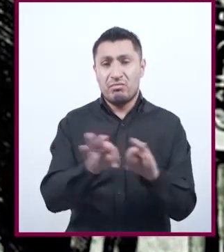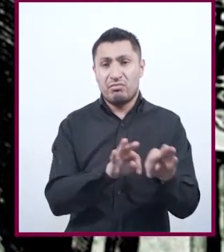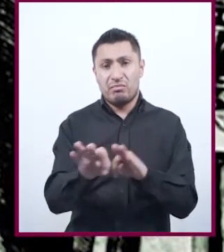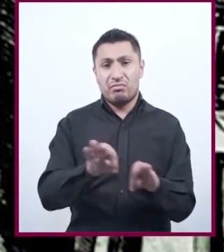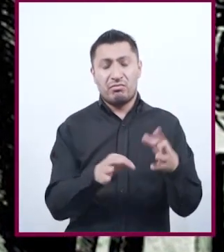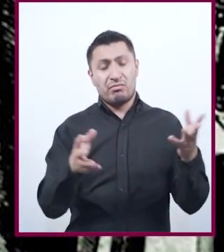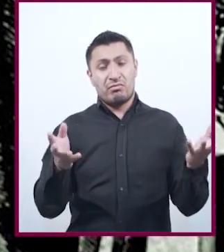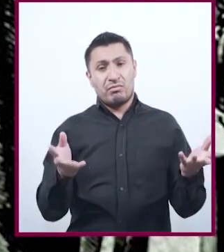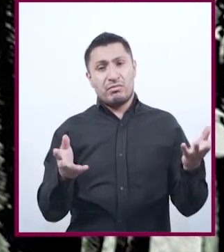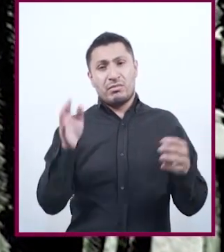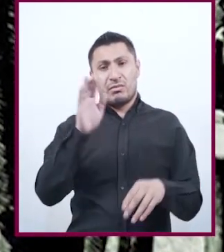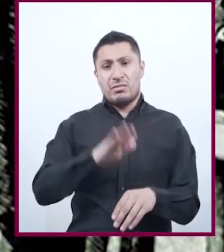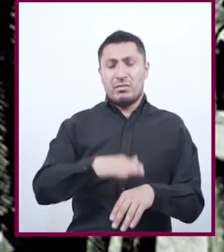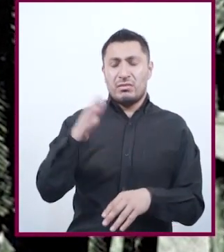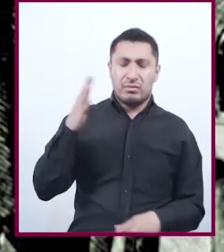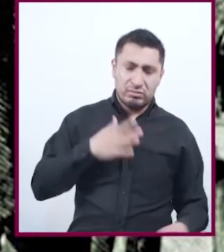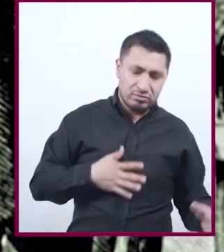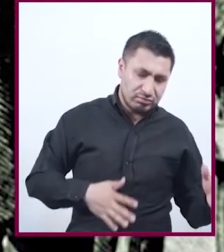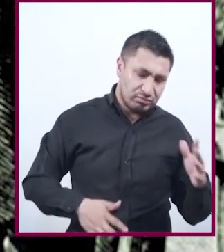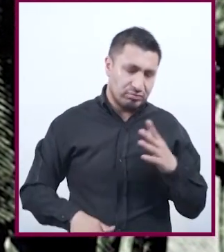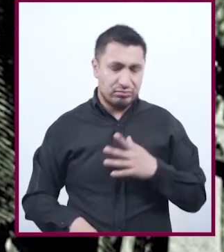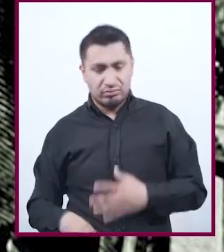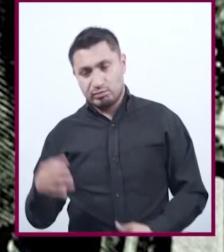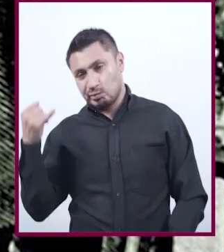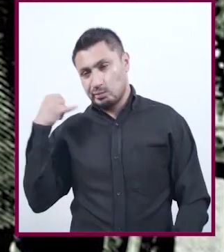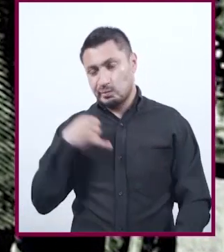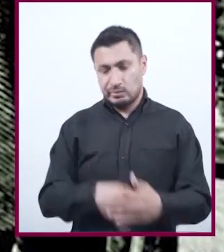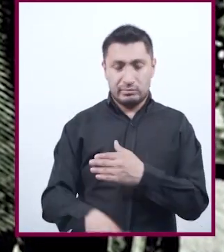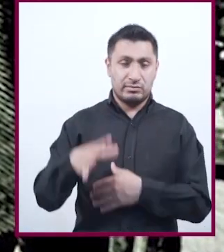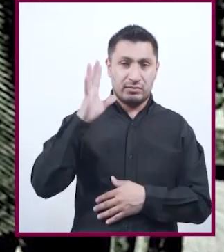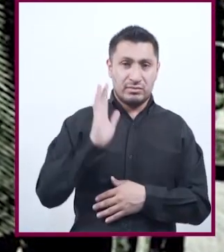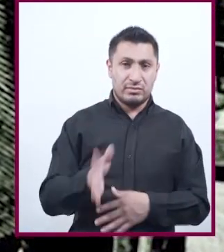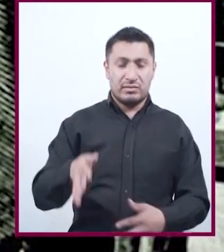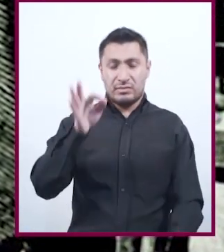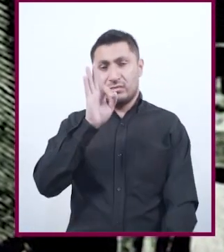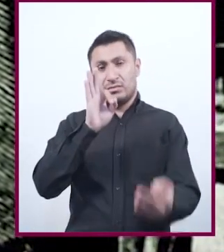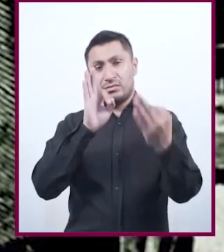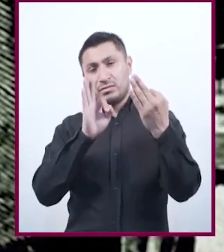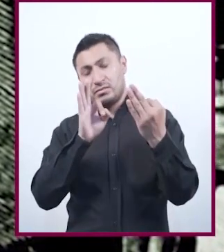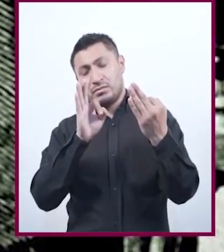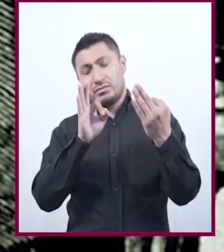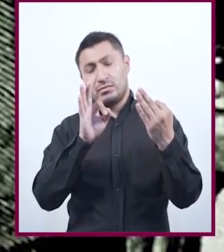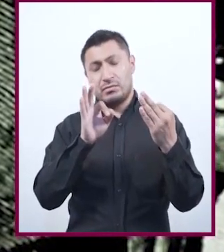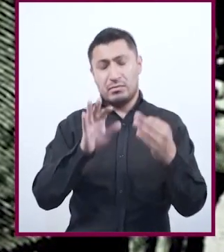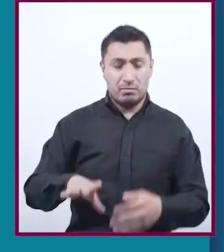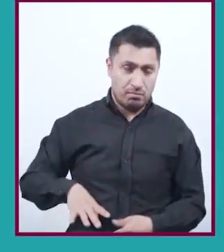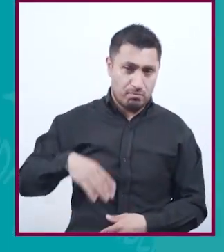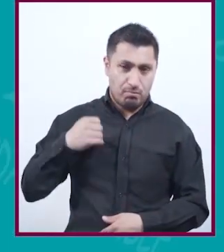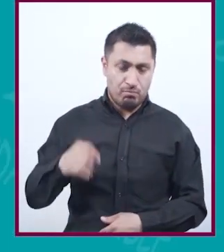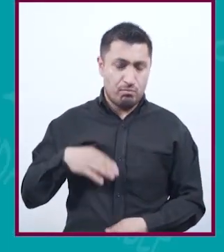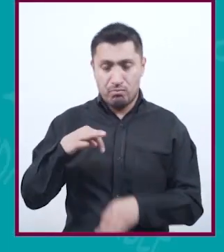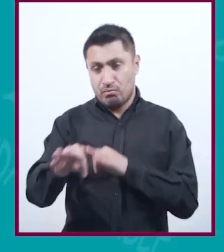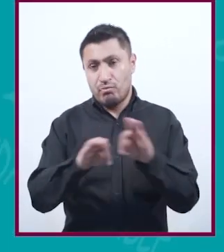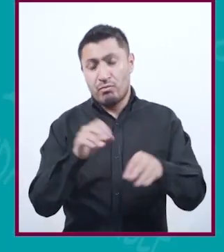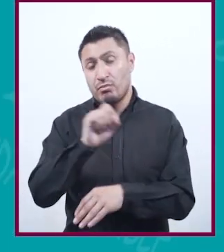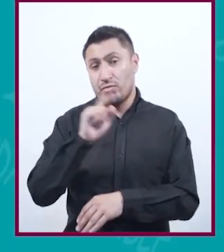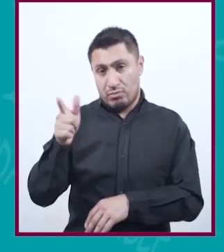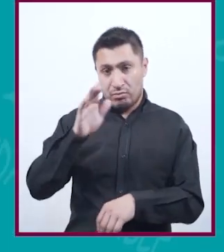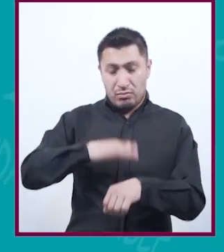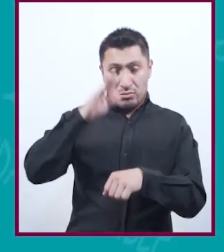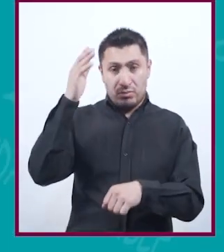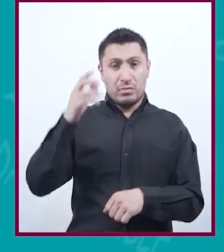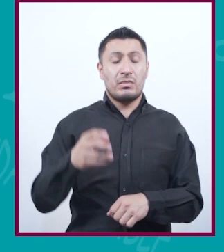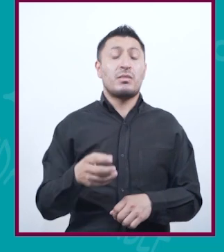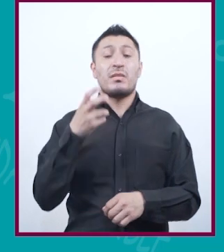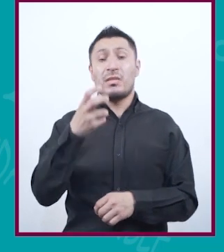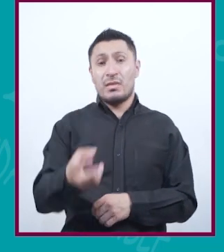ante las puertas del trabajo más profesional que trajo el estudio de la medicina, ¿no? El siglo XX. ¿Existe una relación